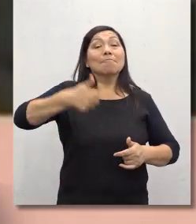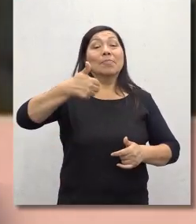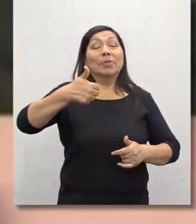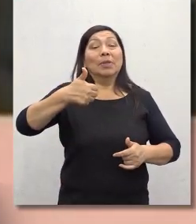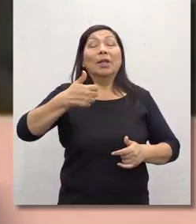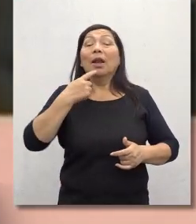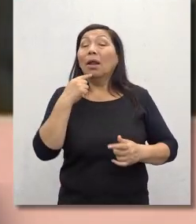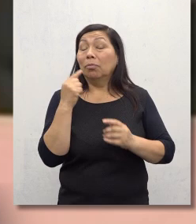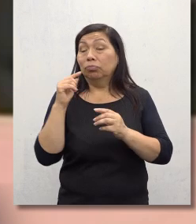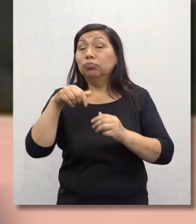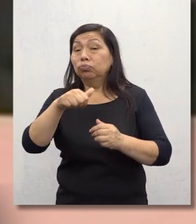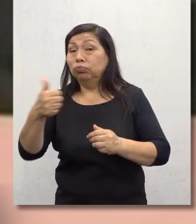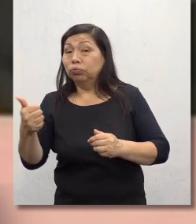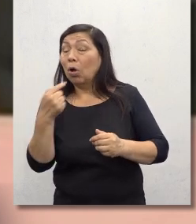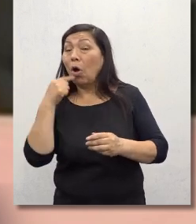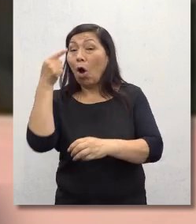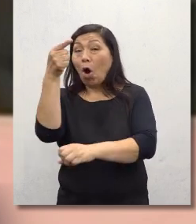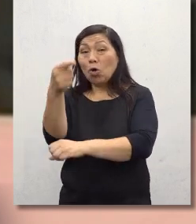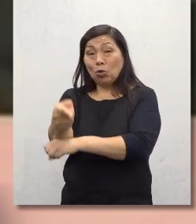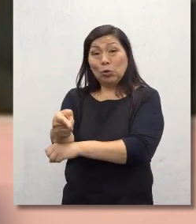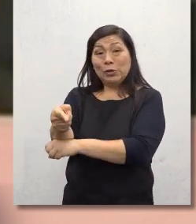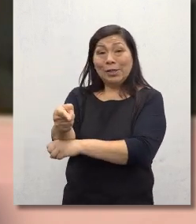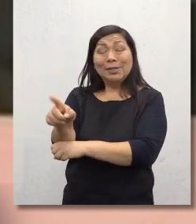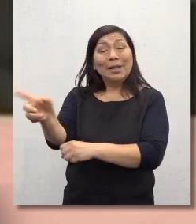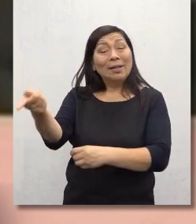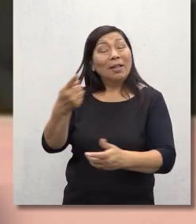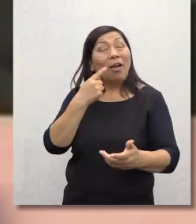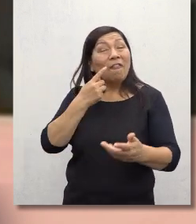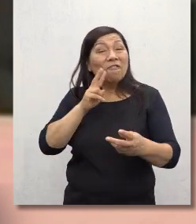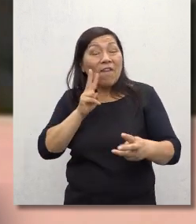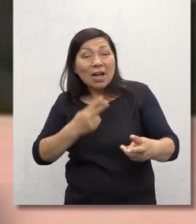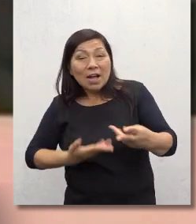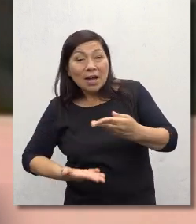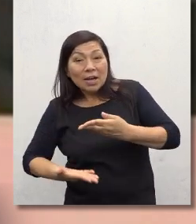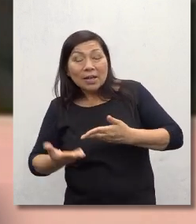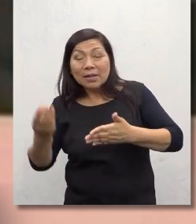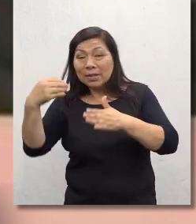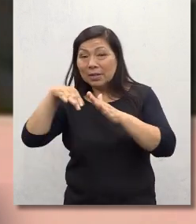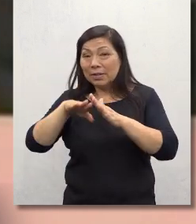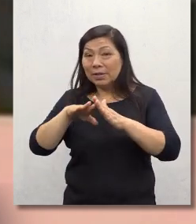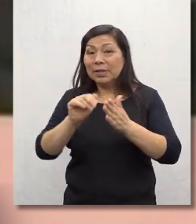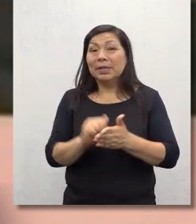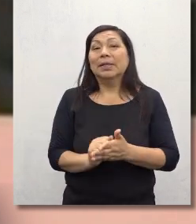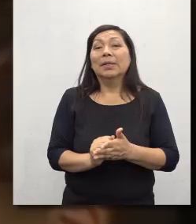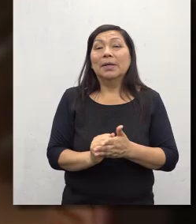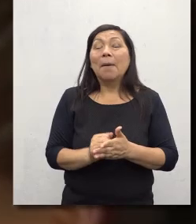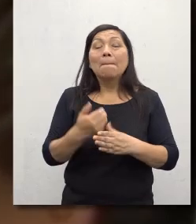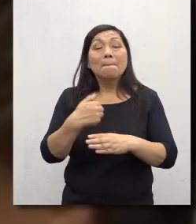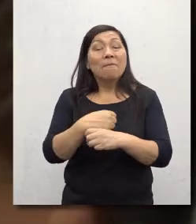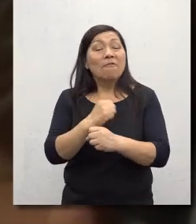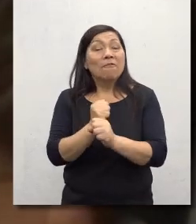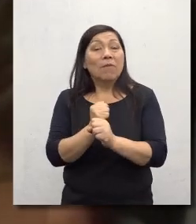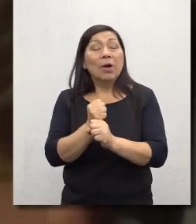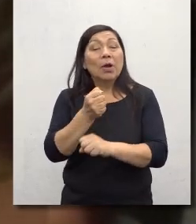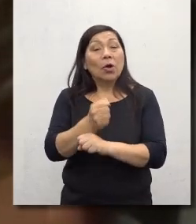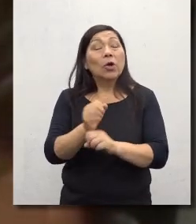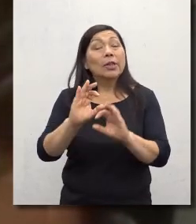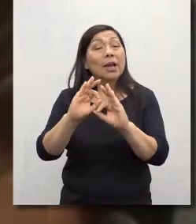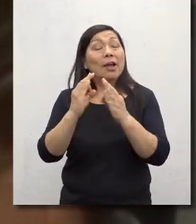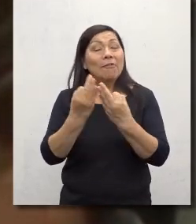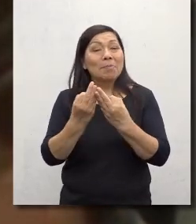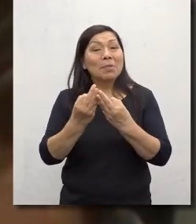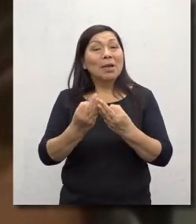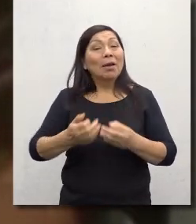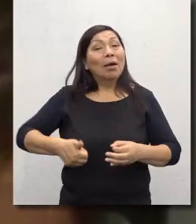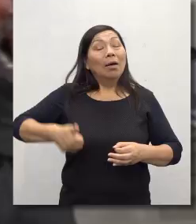partido opositor se le acusa de actos sediciosos, incluidas sus supuestas maniobras contra la familia